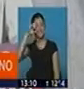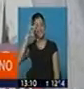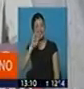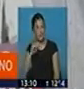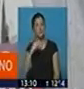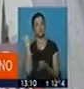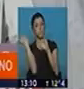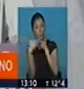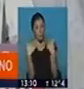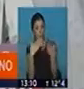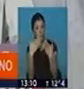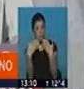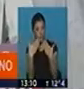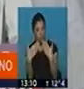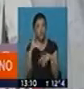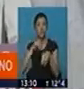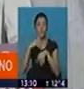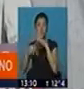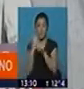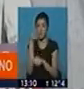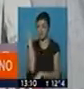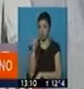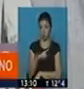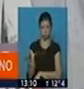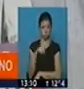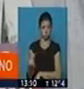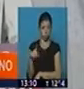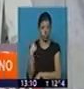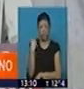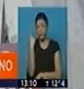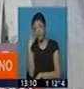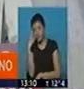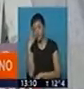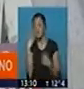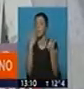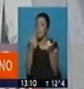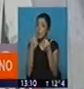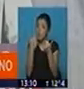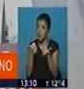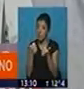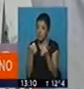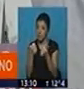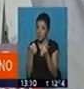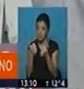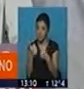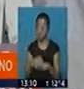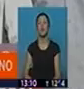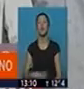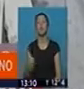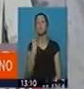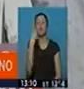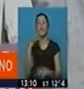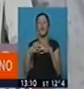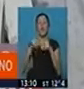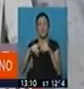hablar. Hace tiempo no he recibido respuesta, pero sigo pensando que sería sensato que lo primero que hiciera con las fuerzas políticas